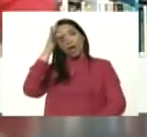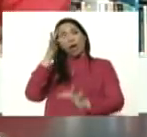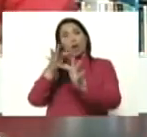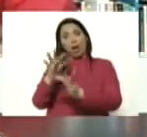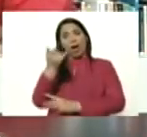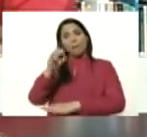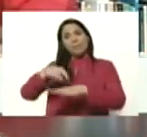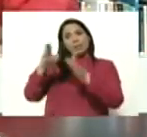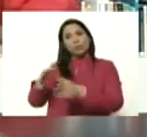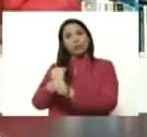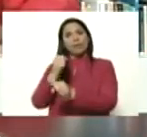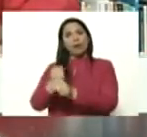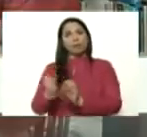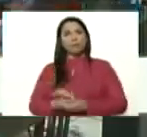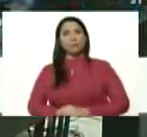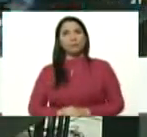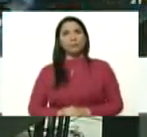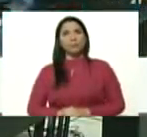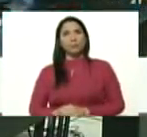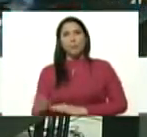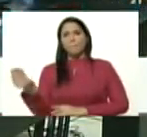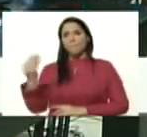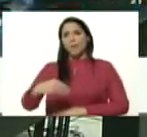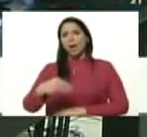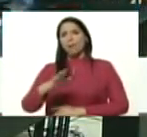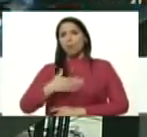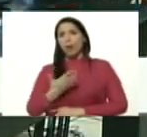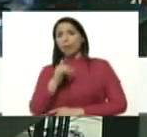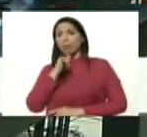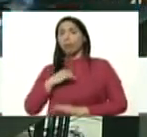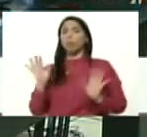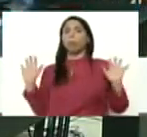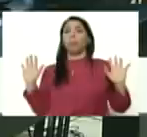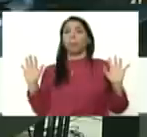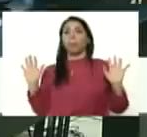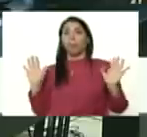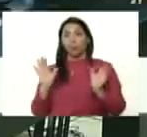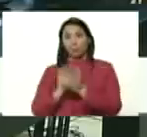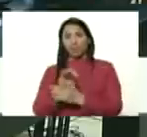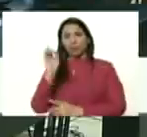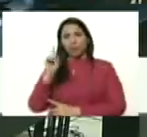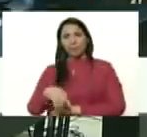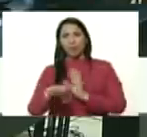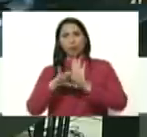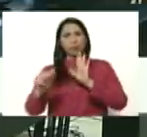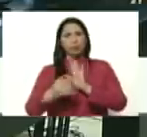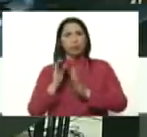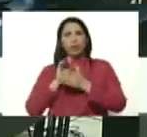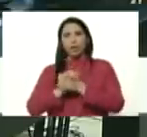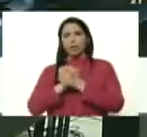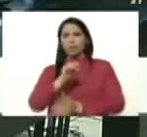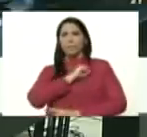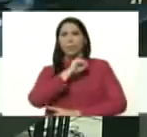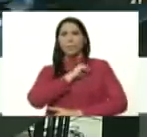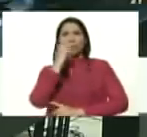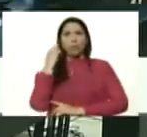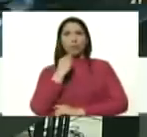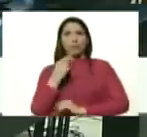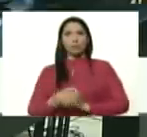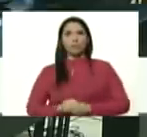Eduardo. ¿Qué más me puede decir? No sé, por ahí está el compañero constituyente, compatriota bolivariano,